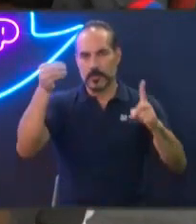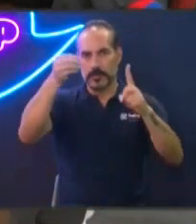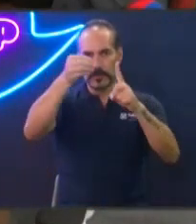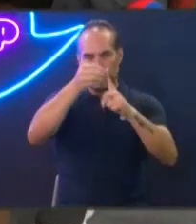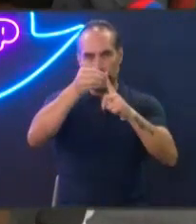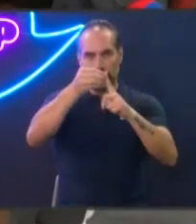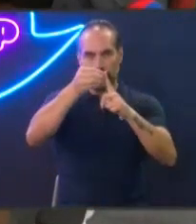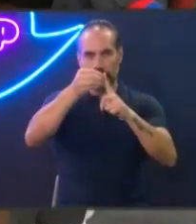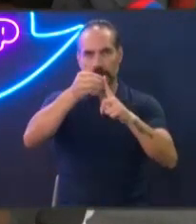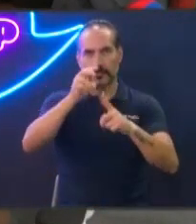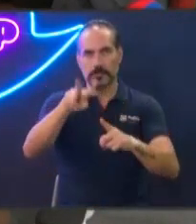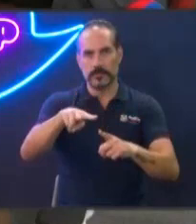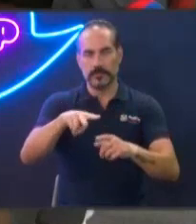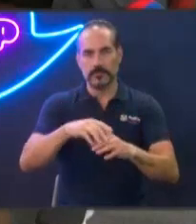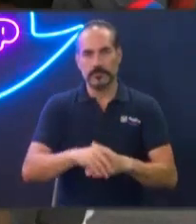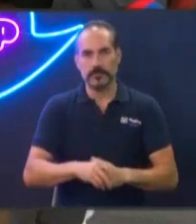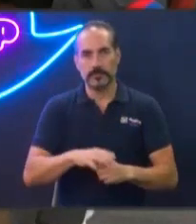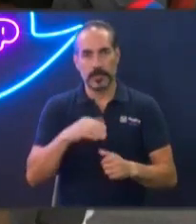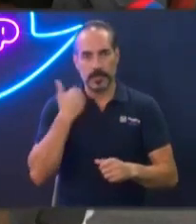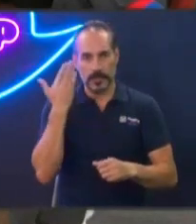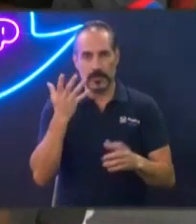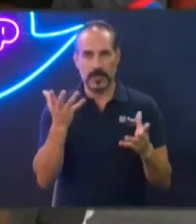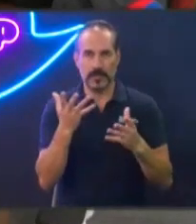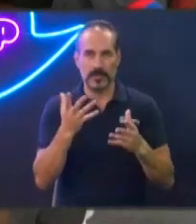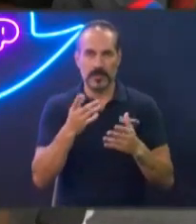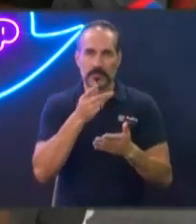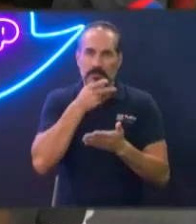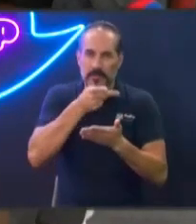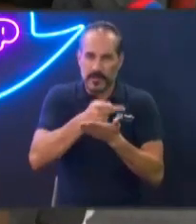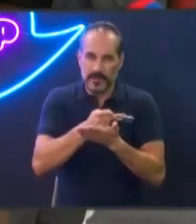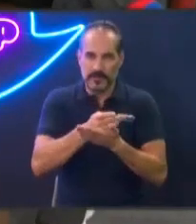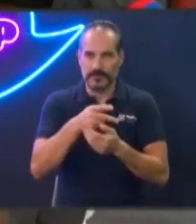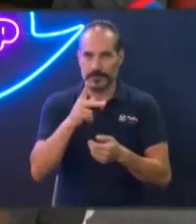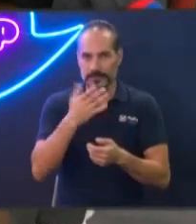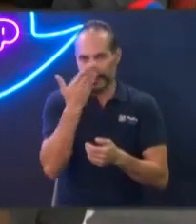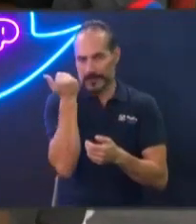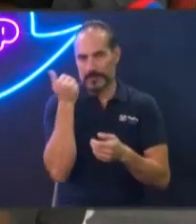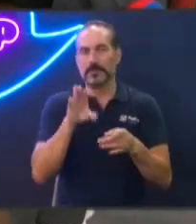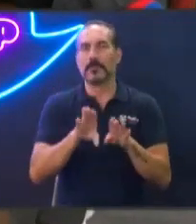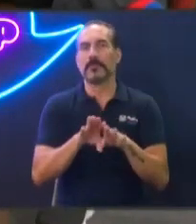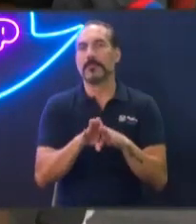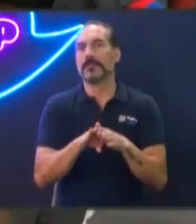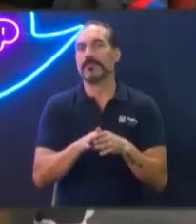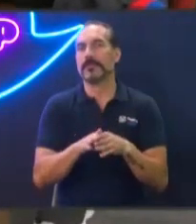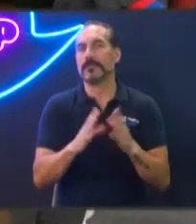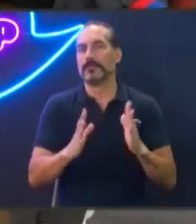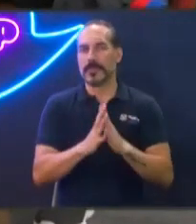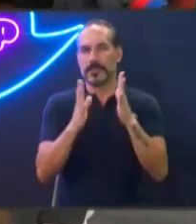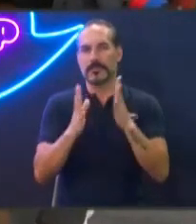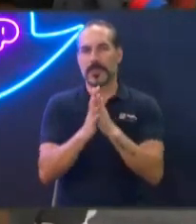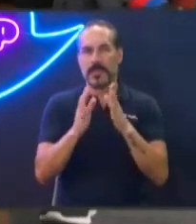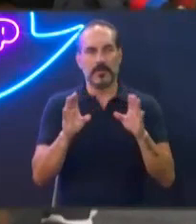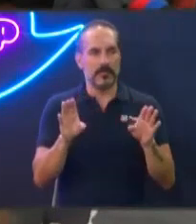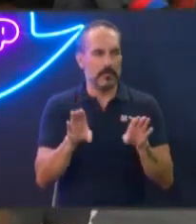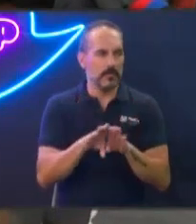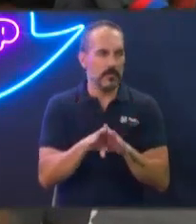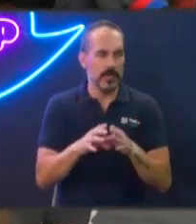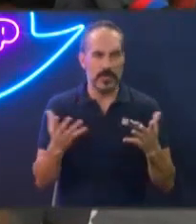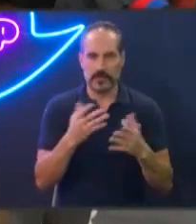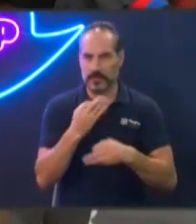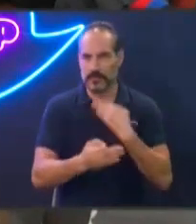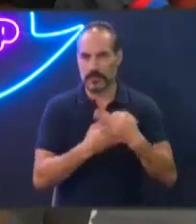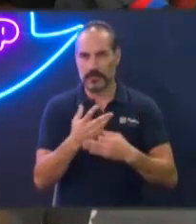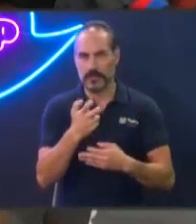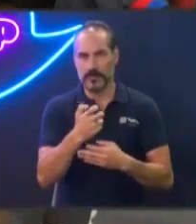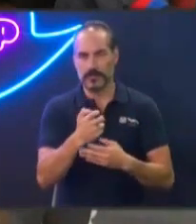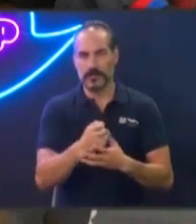ods de repente queremos hacer propuestas y no sabemos exactamente cómo cómo participar o cómo sumarnos arrancamos